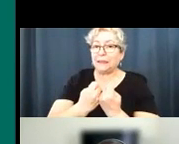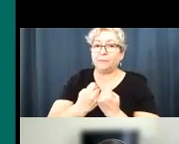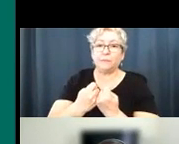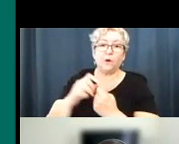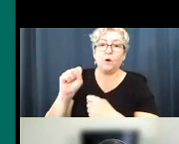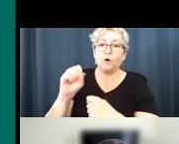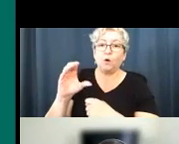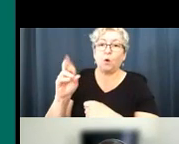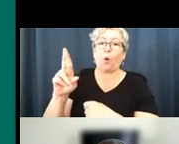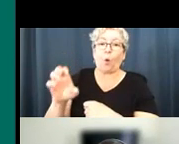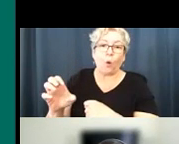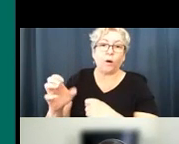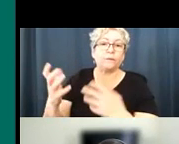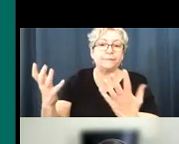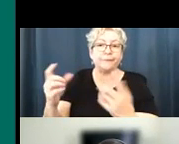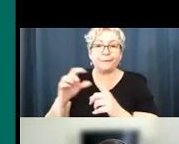si es lo que está buscando, o